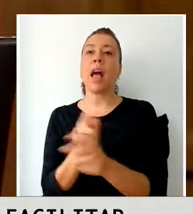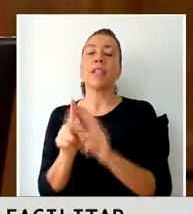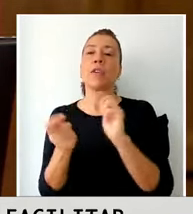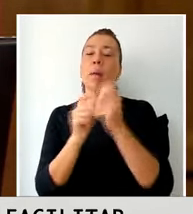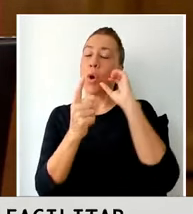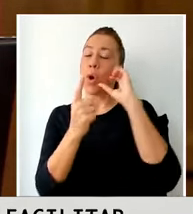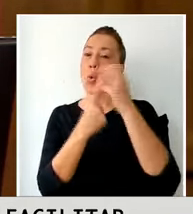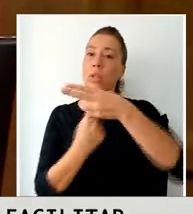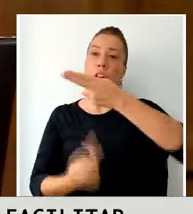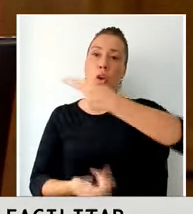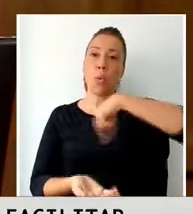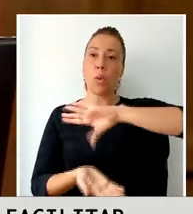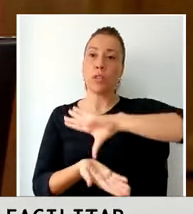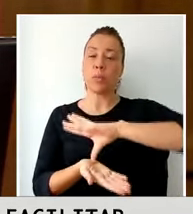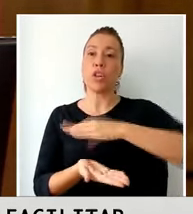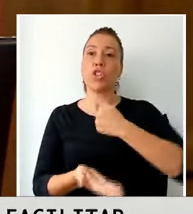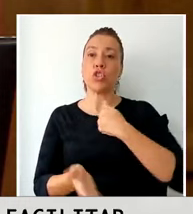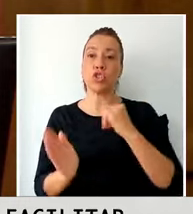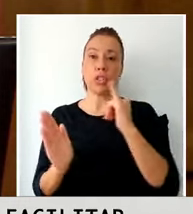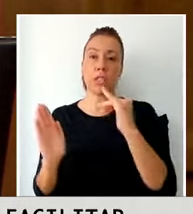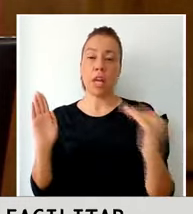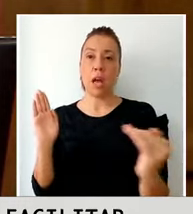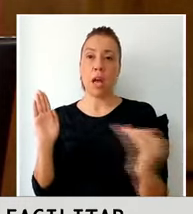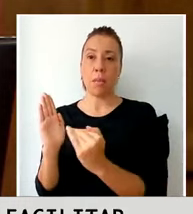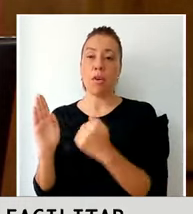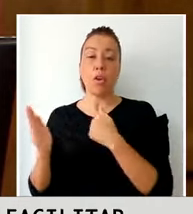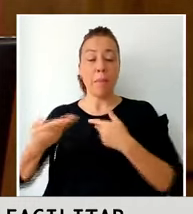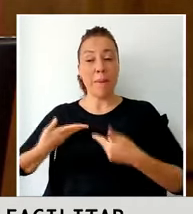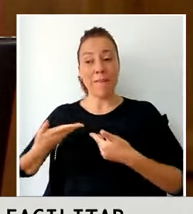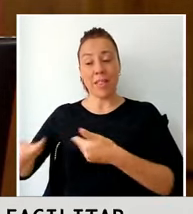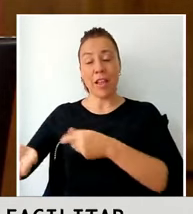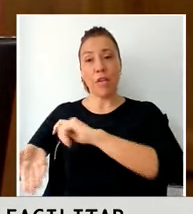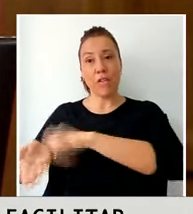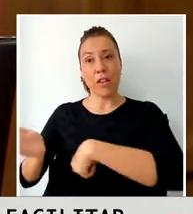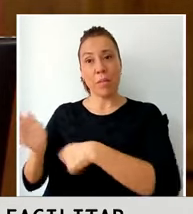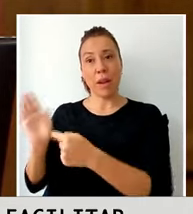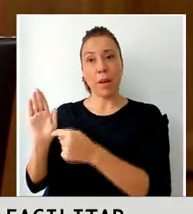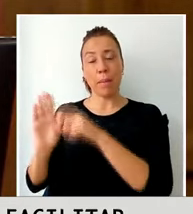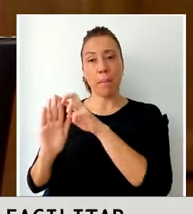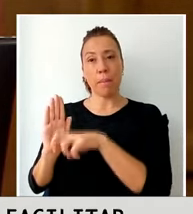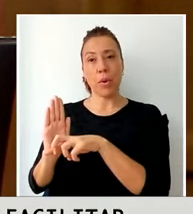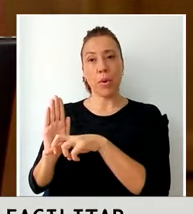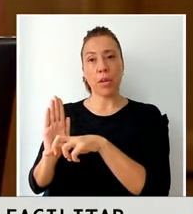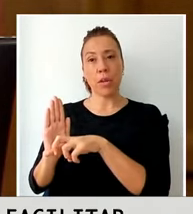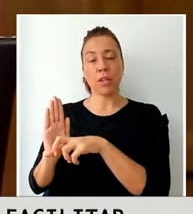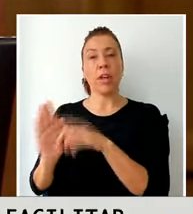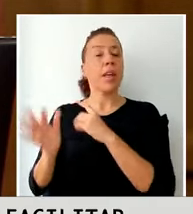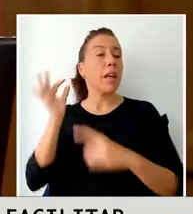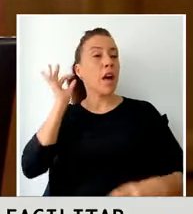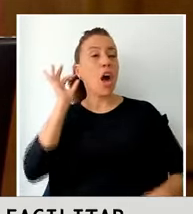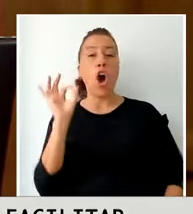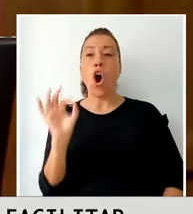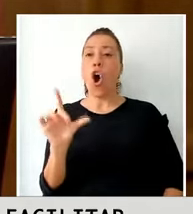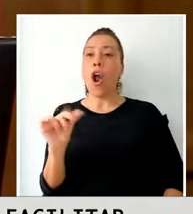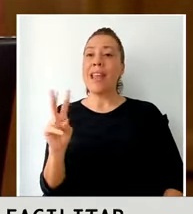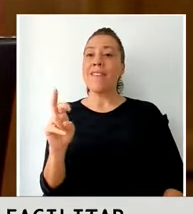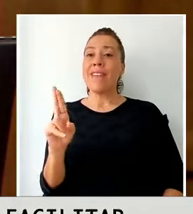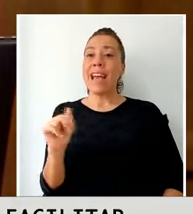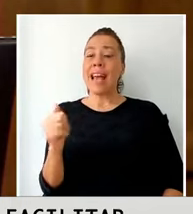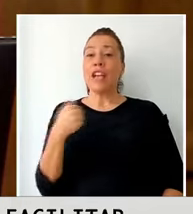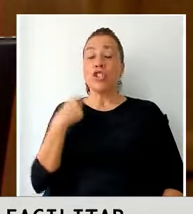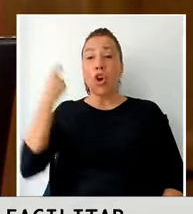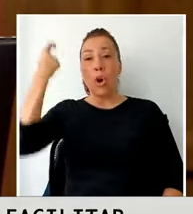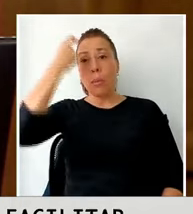yo apoyo yo fui invitada a firmar este proyecto por la diputada Erick Olivera creo que son los